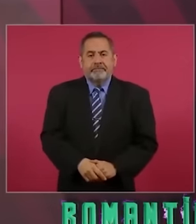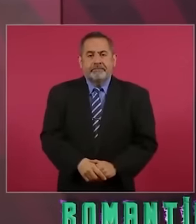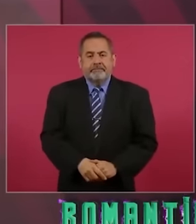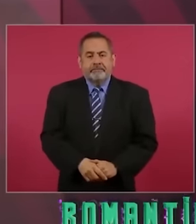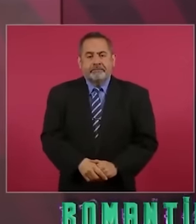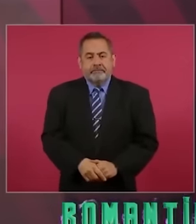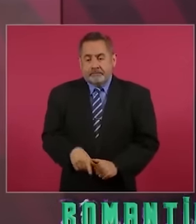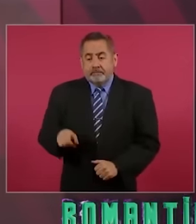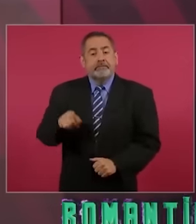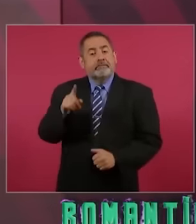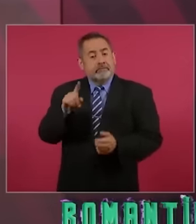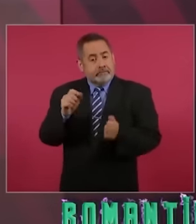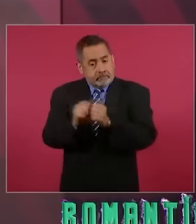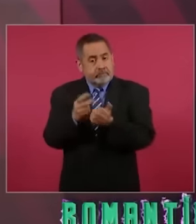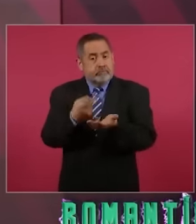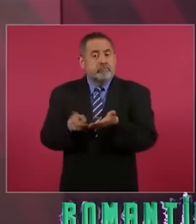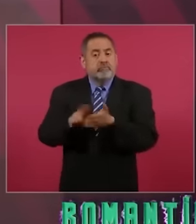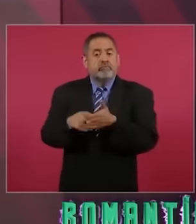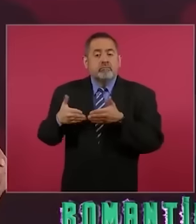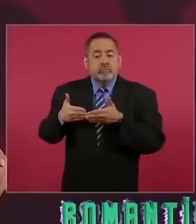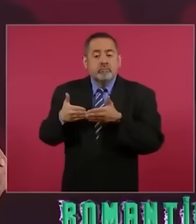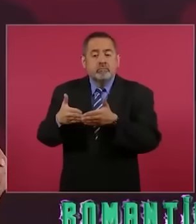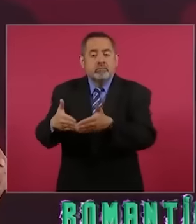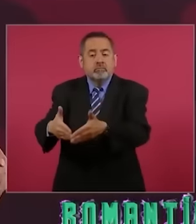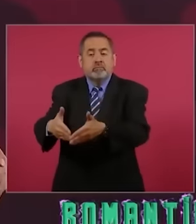Y es un puerto.